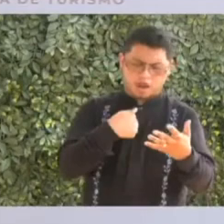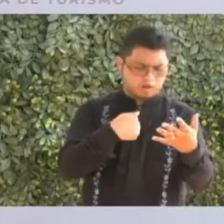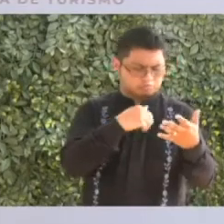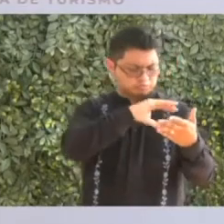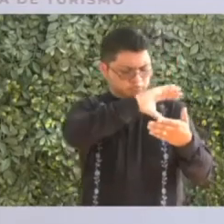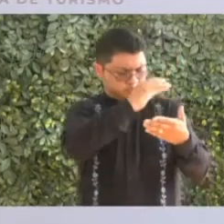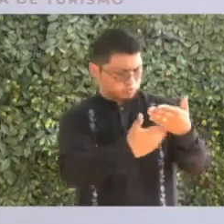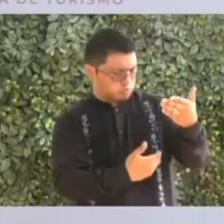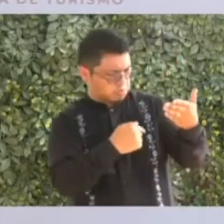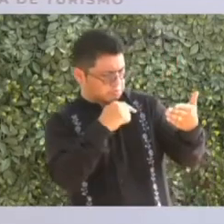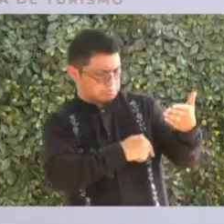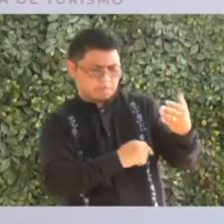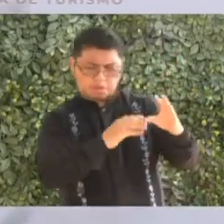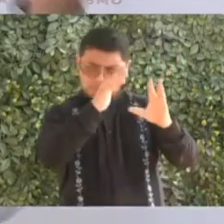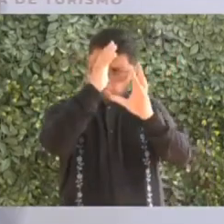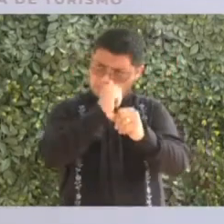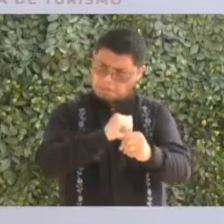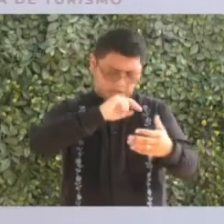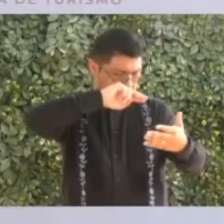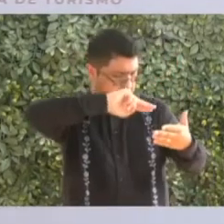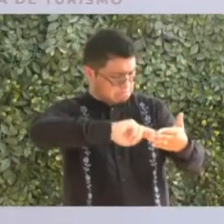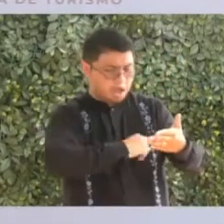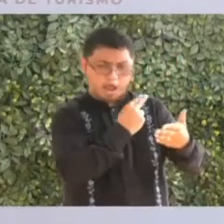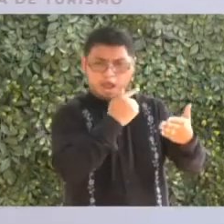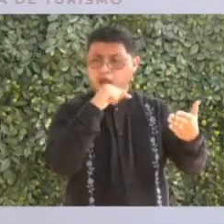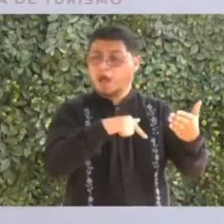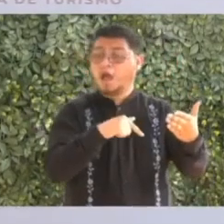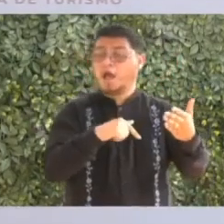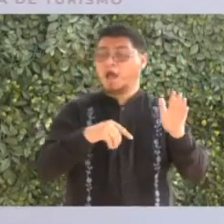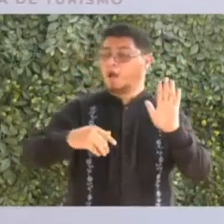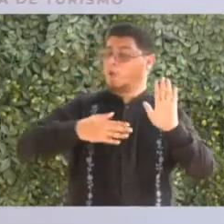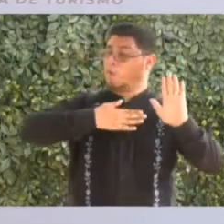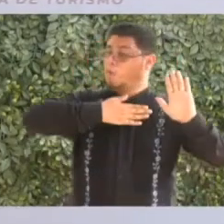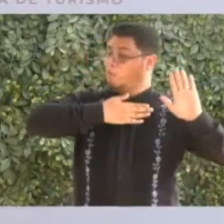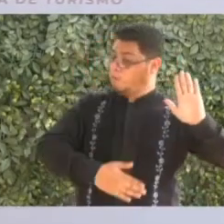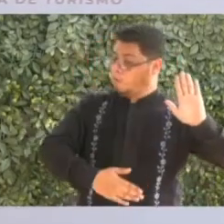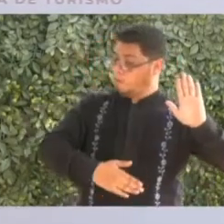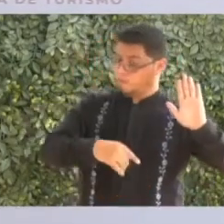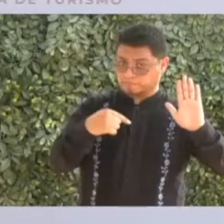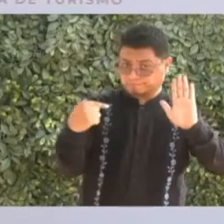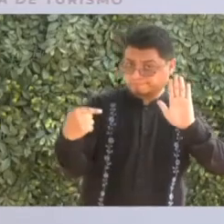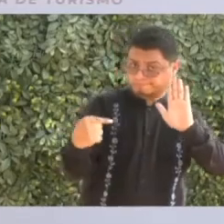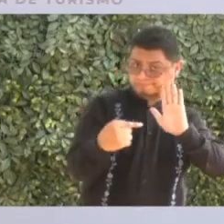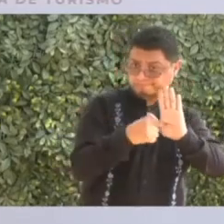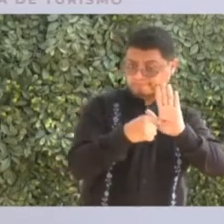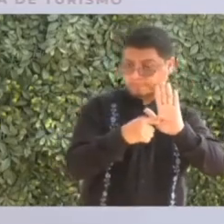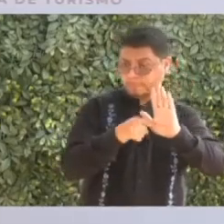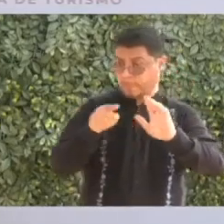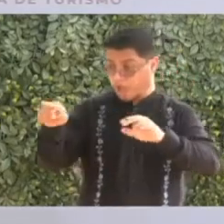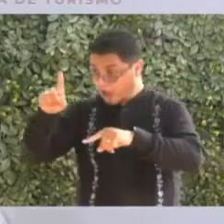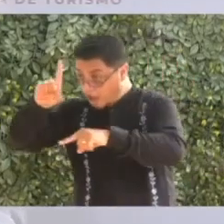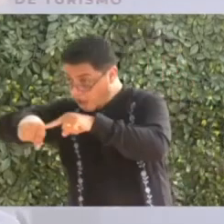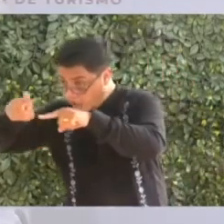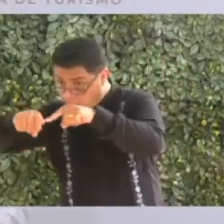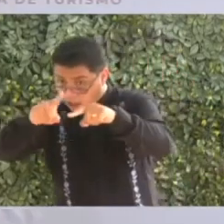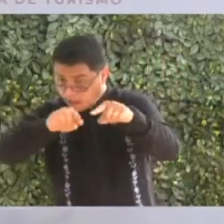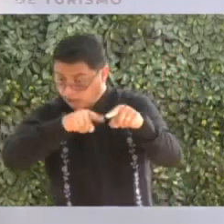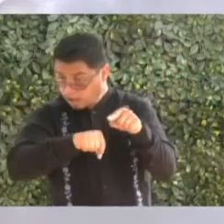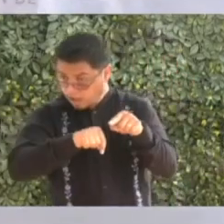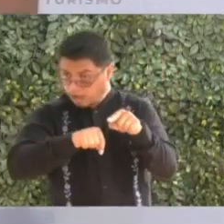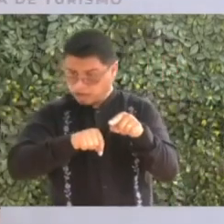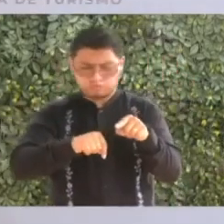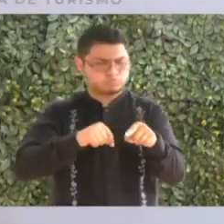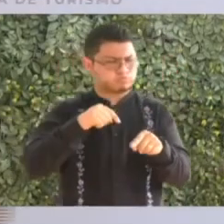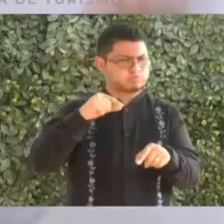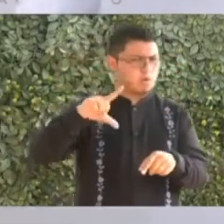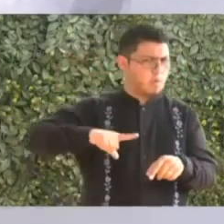colectivo iba a haber justicia y de que lo que les habían quitado el